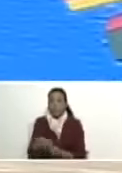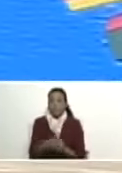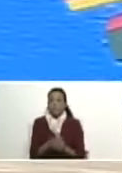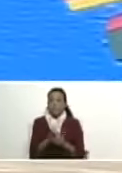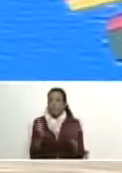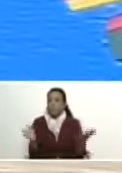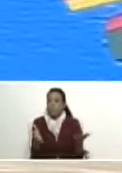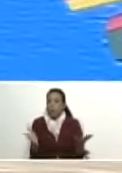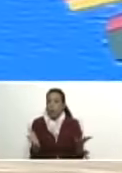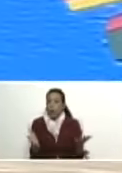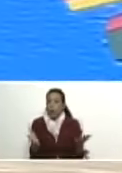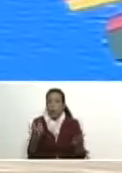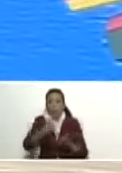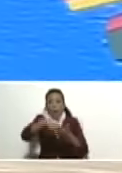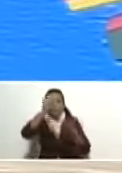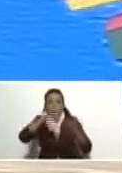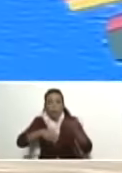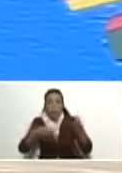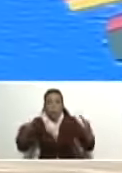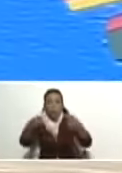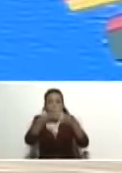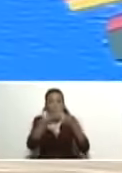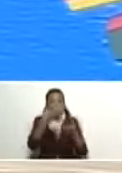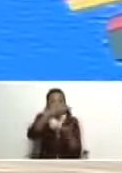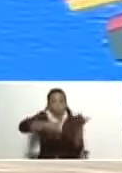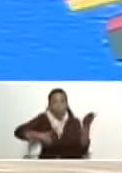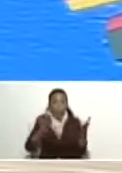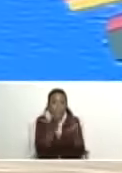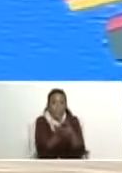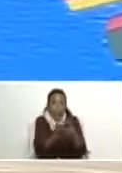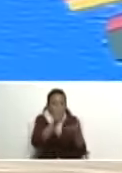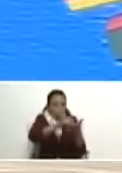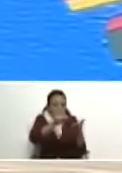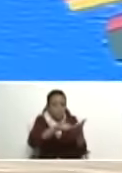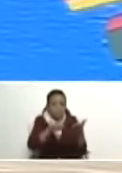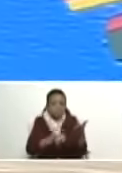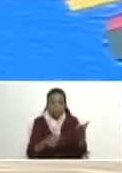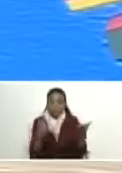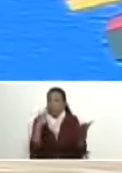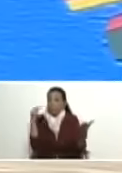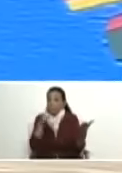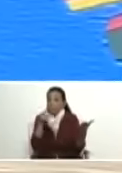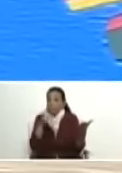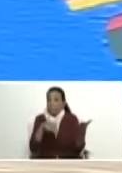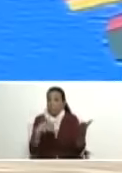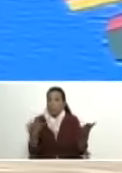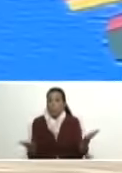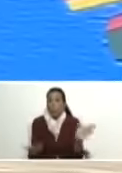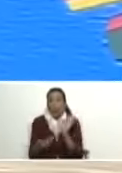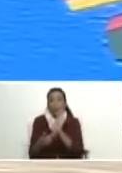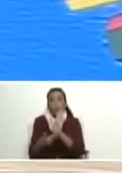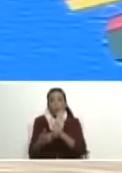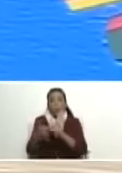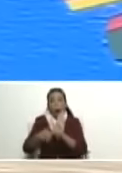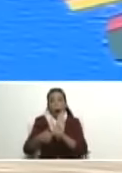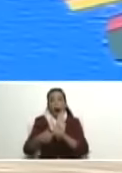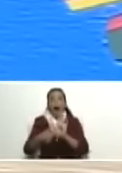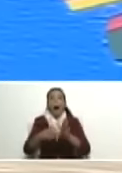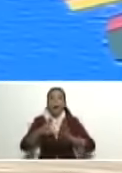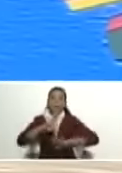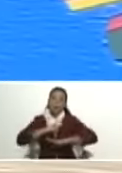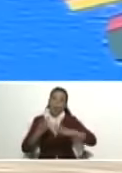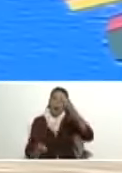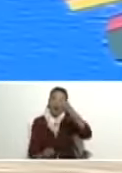con la firma del conjunto de documentos que llevó a la